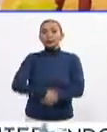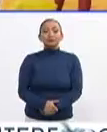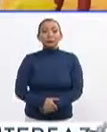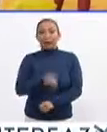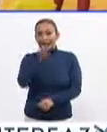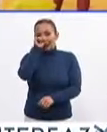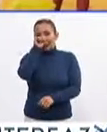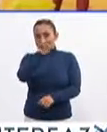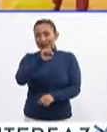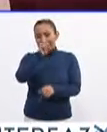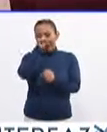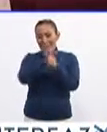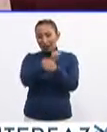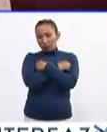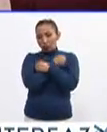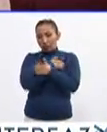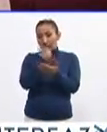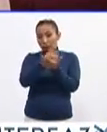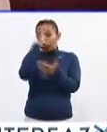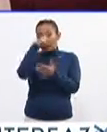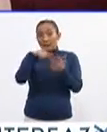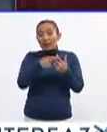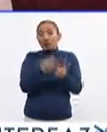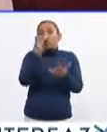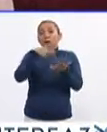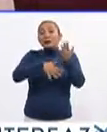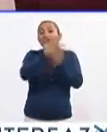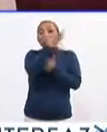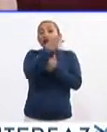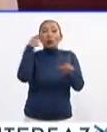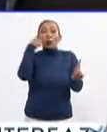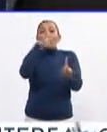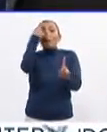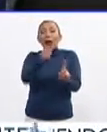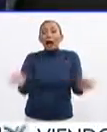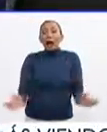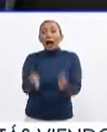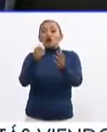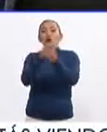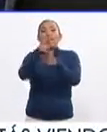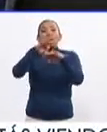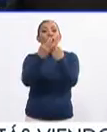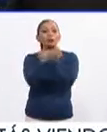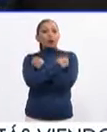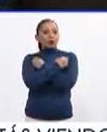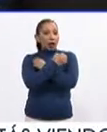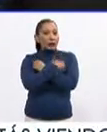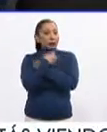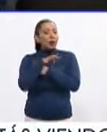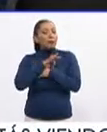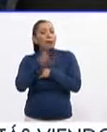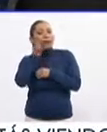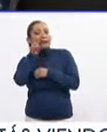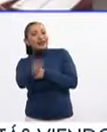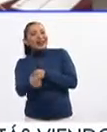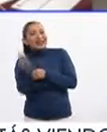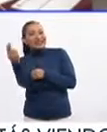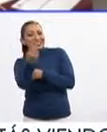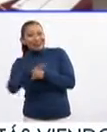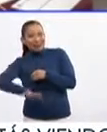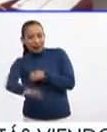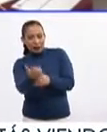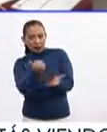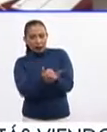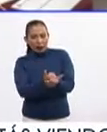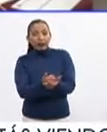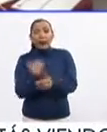La Secretaría de Educación Capitalina surgió en 2005 con el propósito de impulsar un modelo educativo que respondiera a las necesidades de la